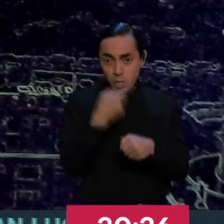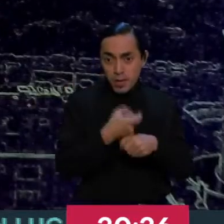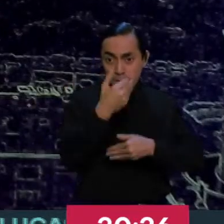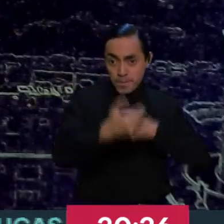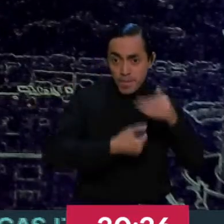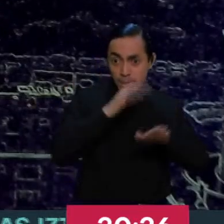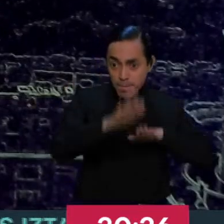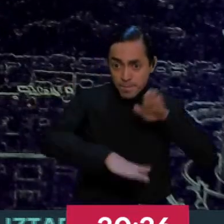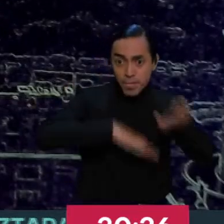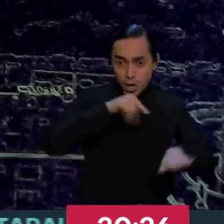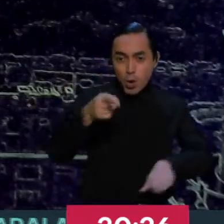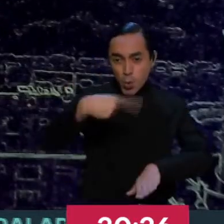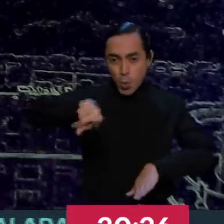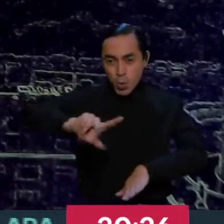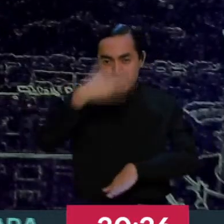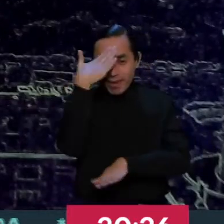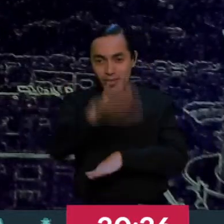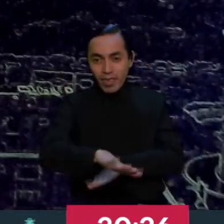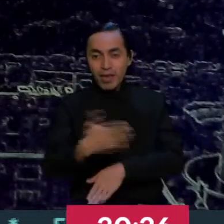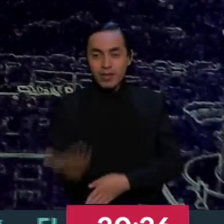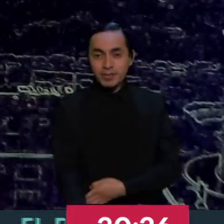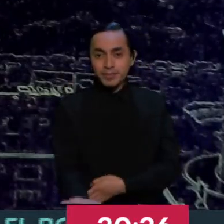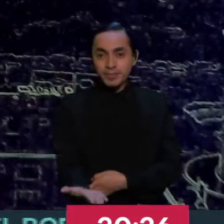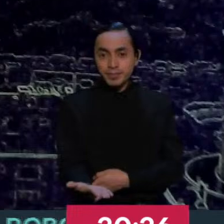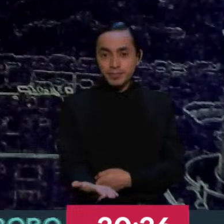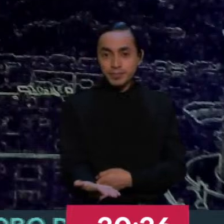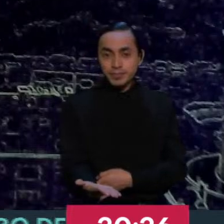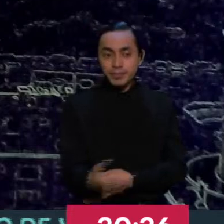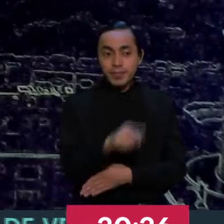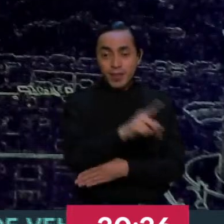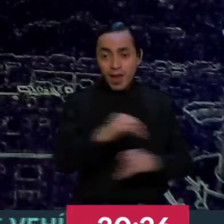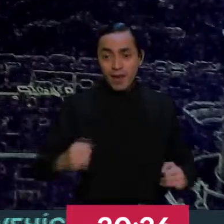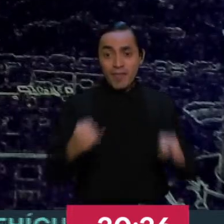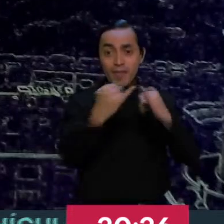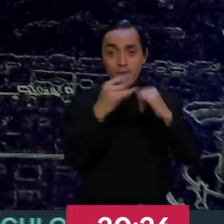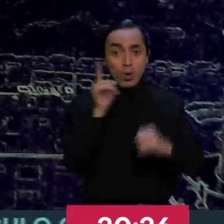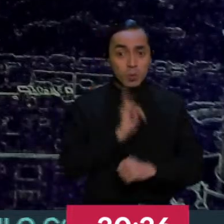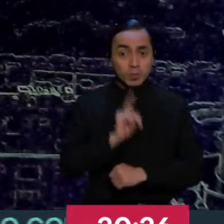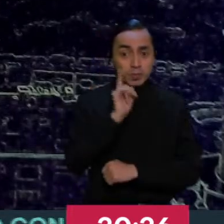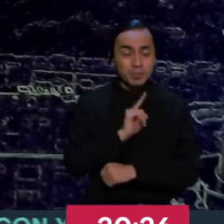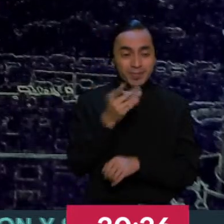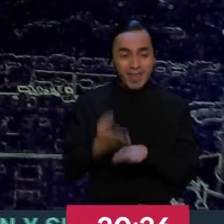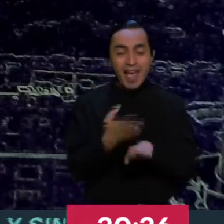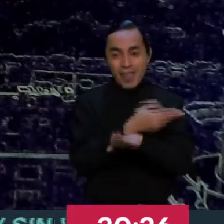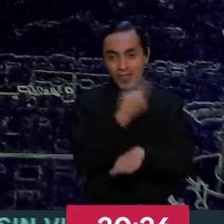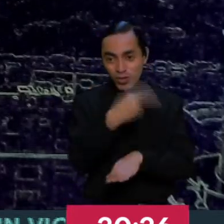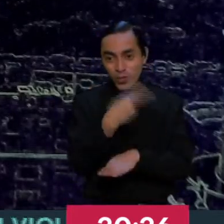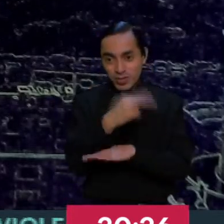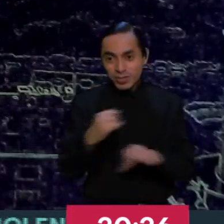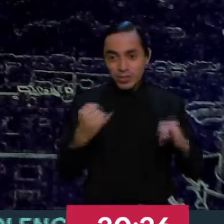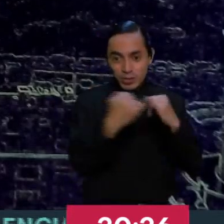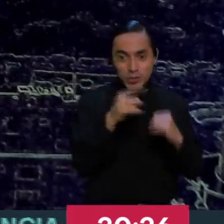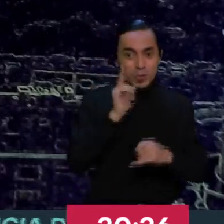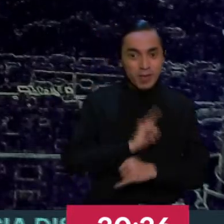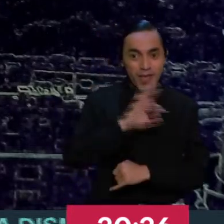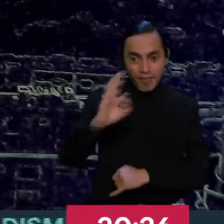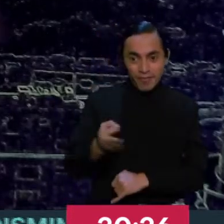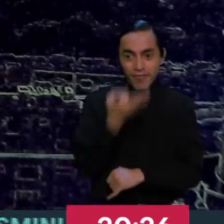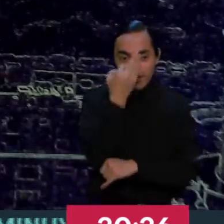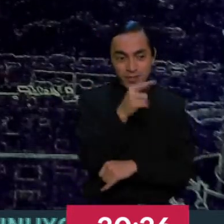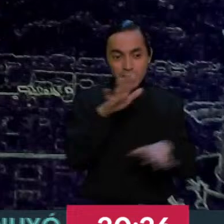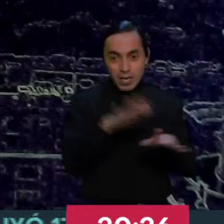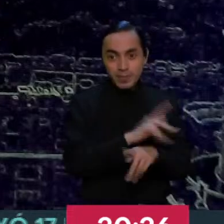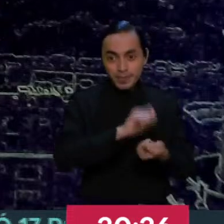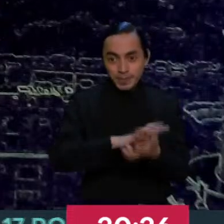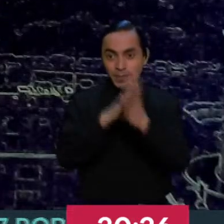pasos, pues como ustedes saben, es que el Instituto de las Mujeres, lo que era antes el Instituto de las Mujeres, el federal, lo